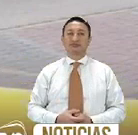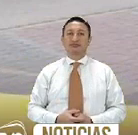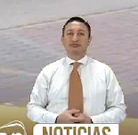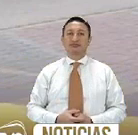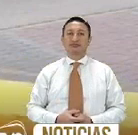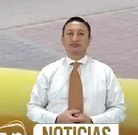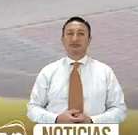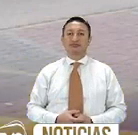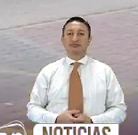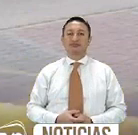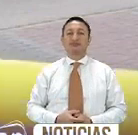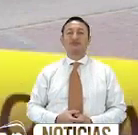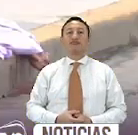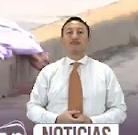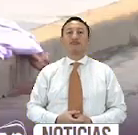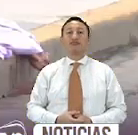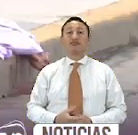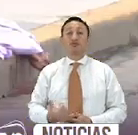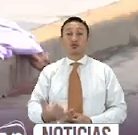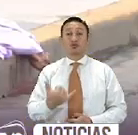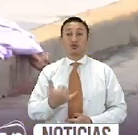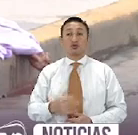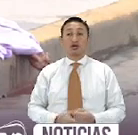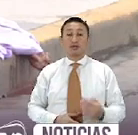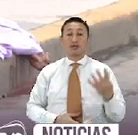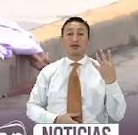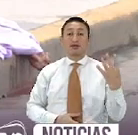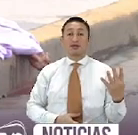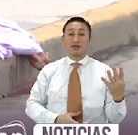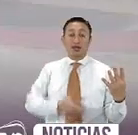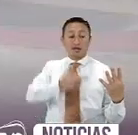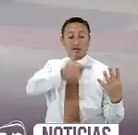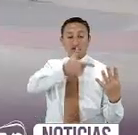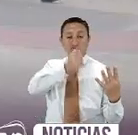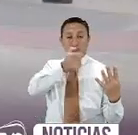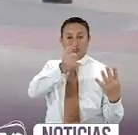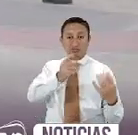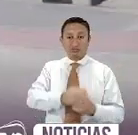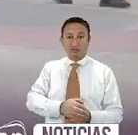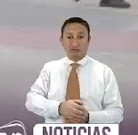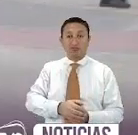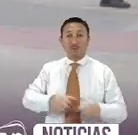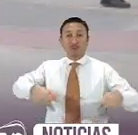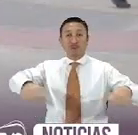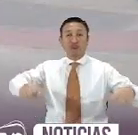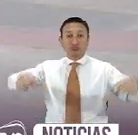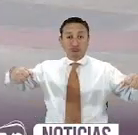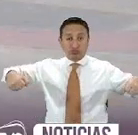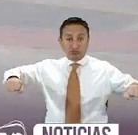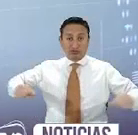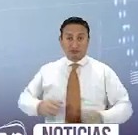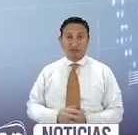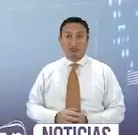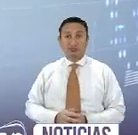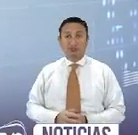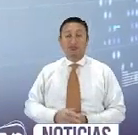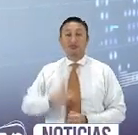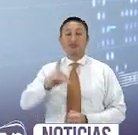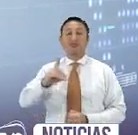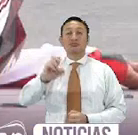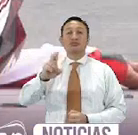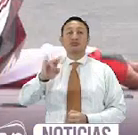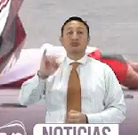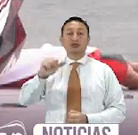Las muertes violentas se ejecutaron por sicarios, quienes en los cuatro crímenes se movilizaban en motos. Es lo que le pasó a Denny Luis